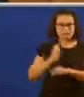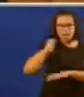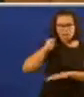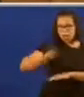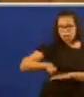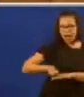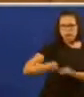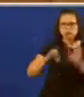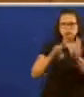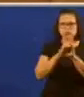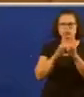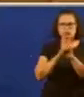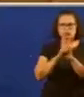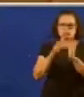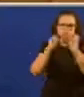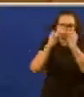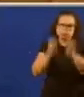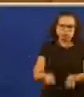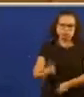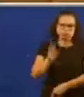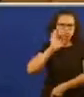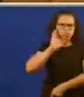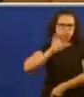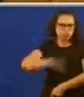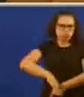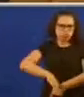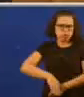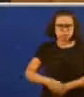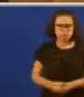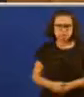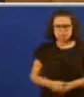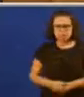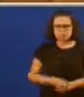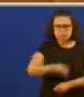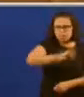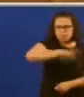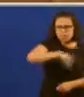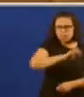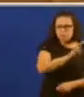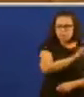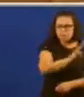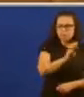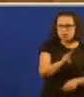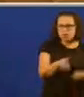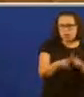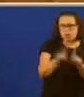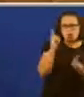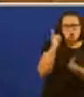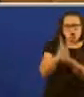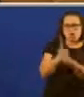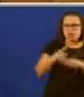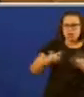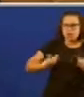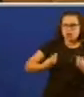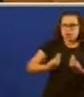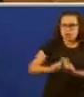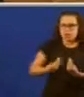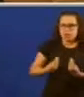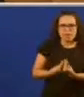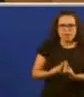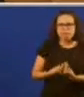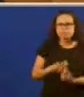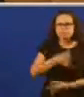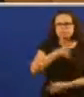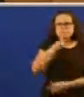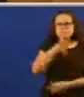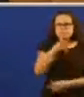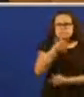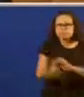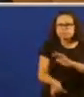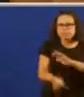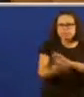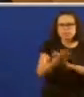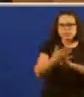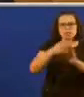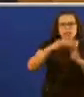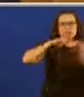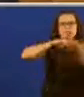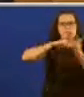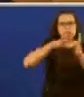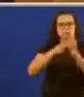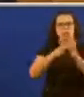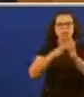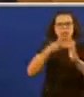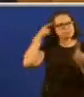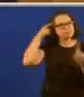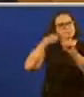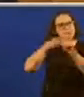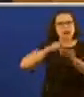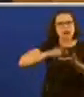declarala ilegal. E son vostedes que amenazan a convivencia ponendo en marcha un plan de exterminio da lingua galega,